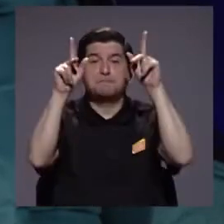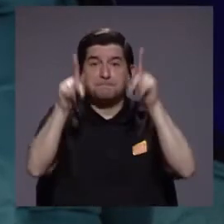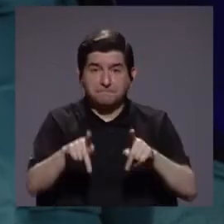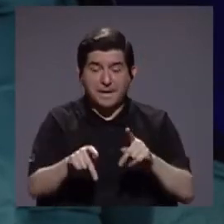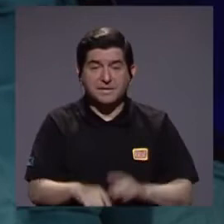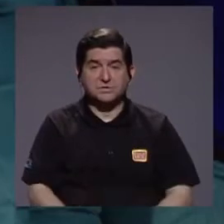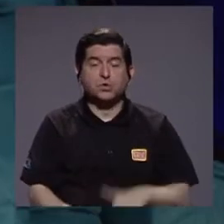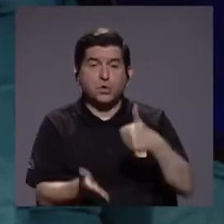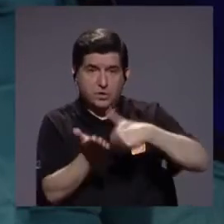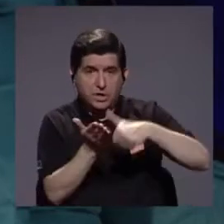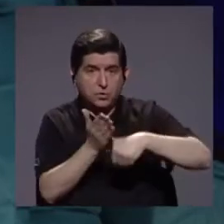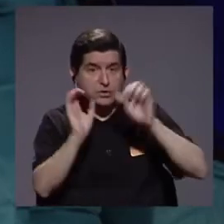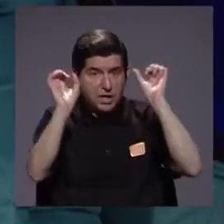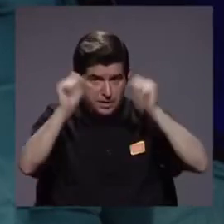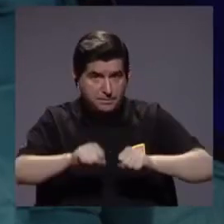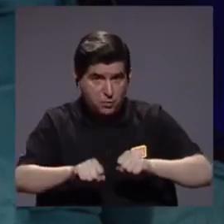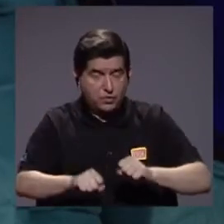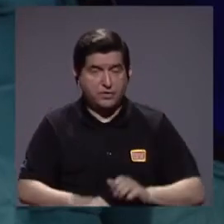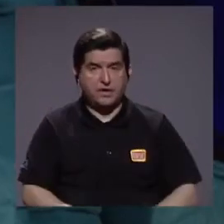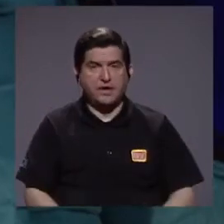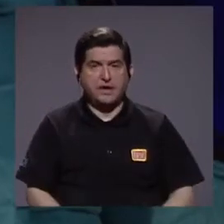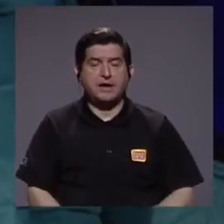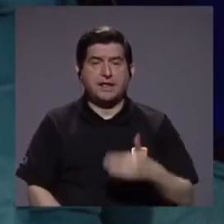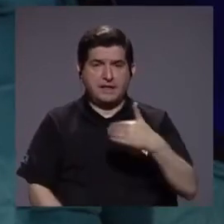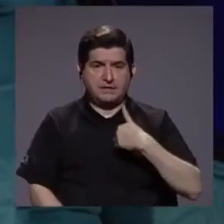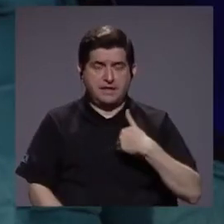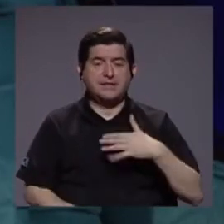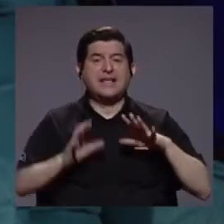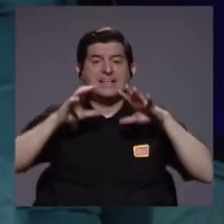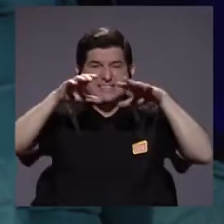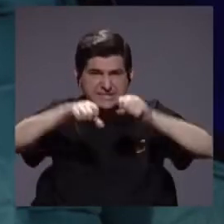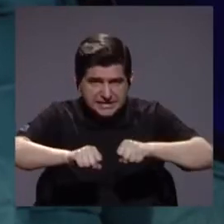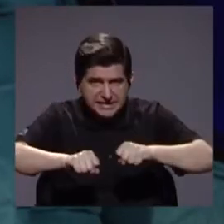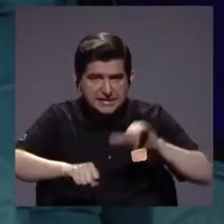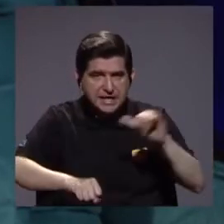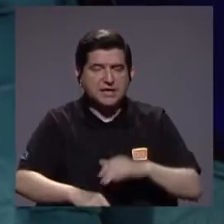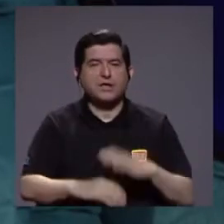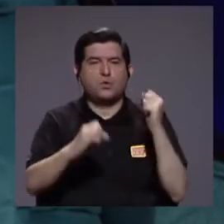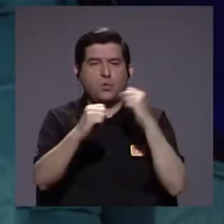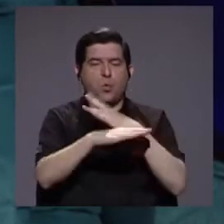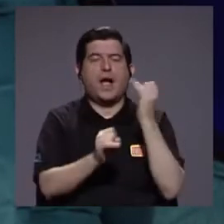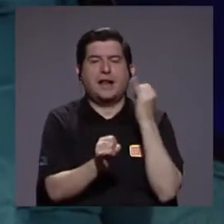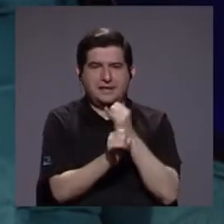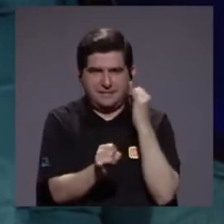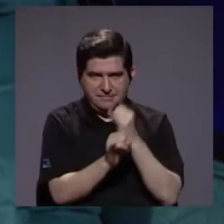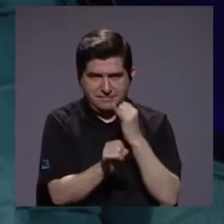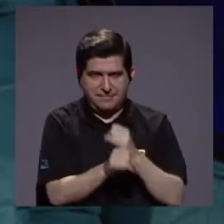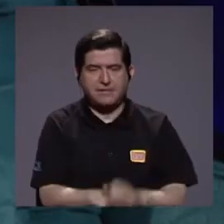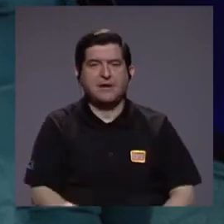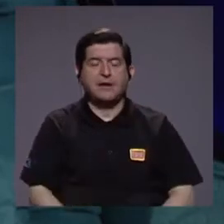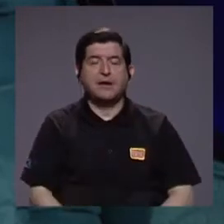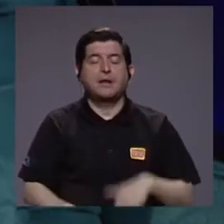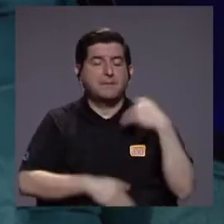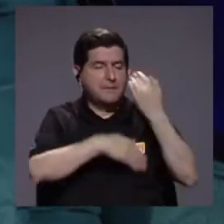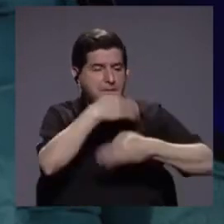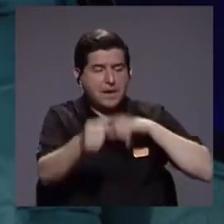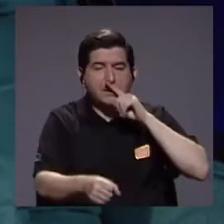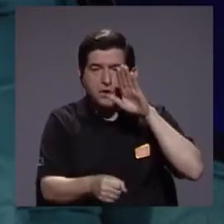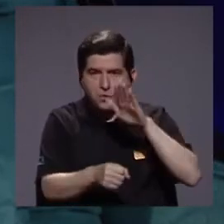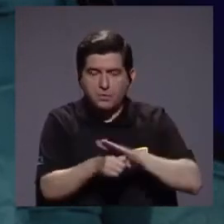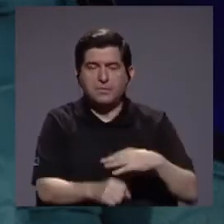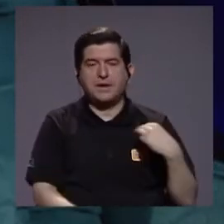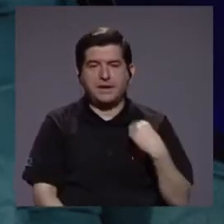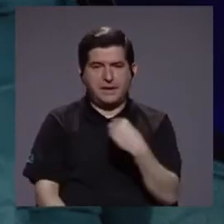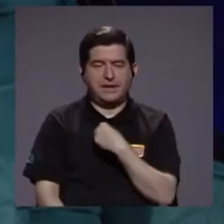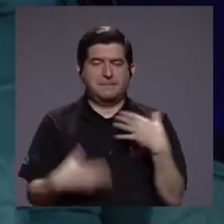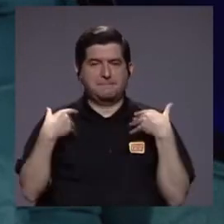que pueden votar en estas elecciones recibirán una cita, igual en su correo institucional, para seguir los protocolos del Ministerio